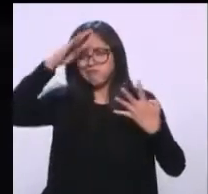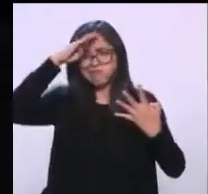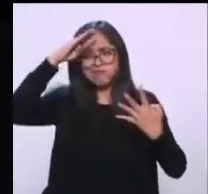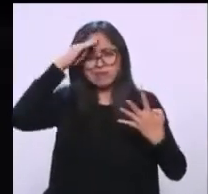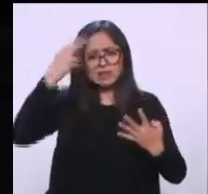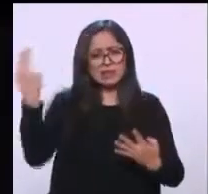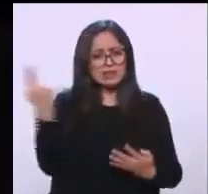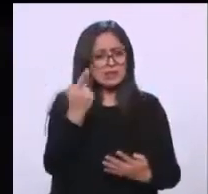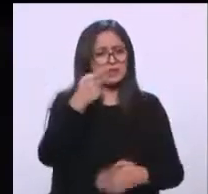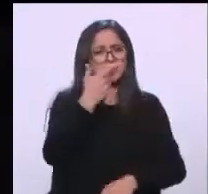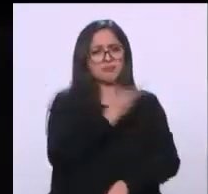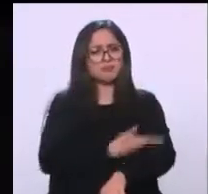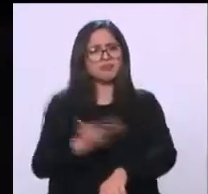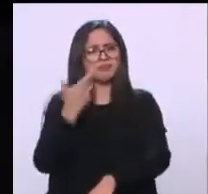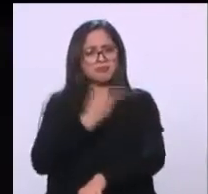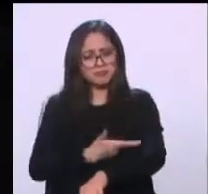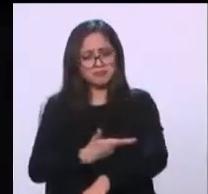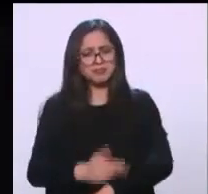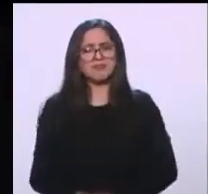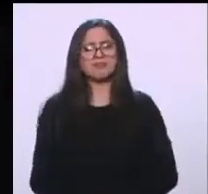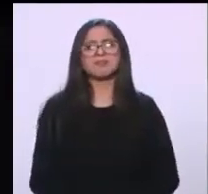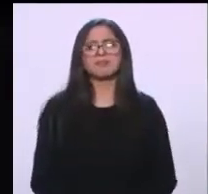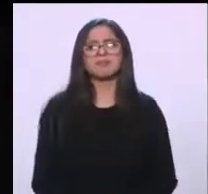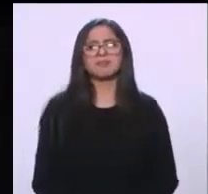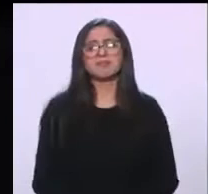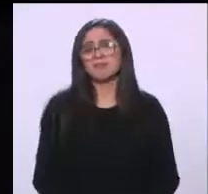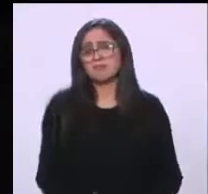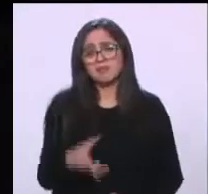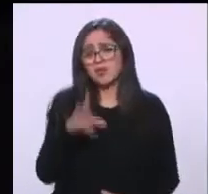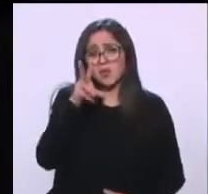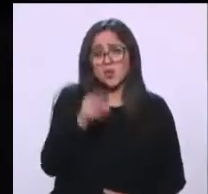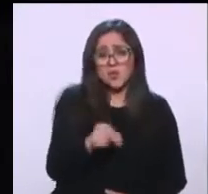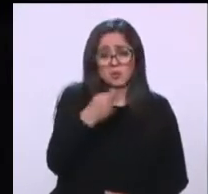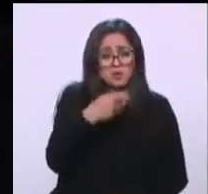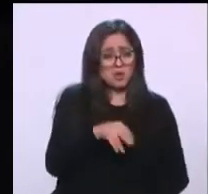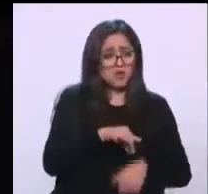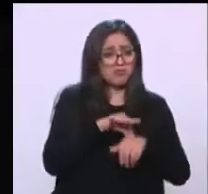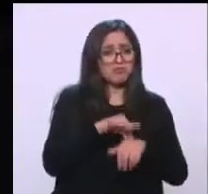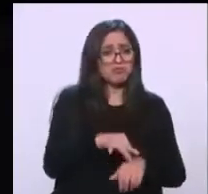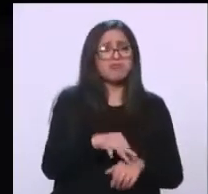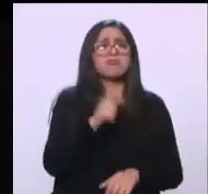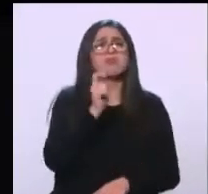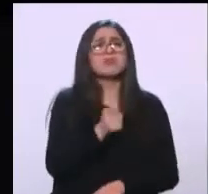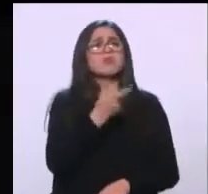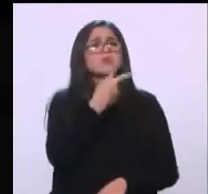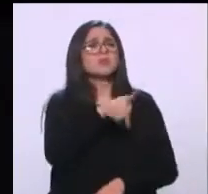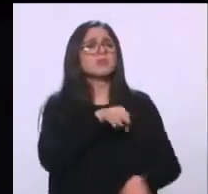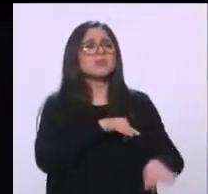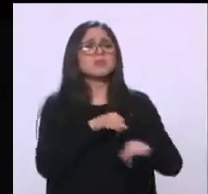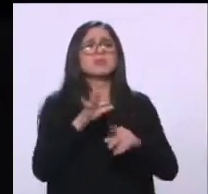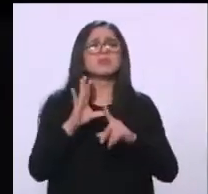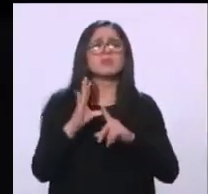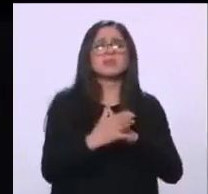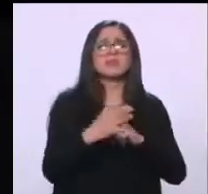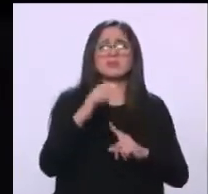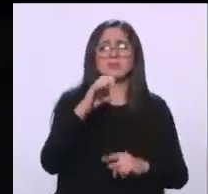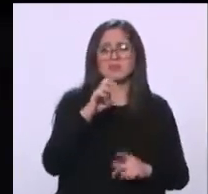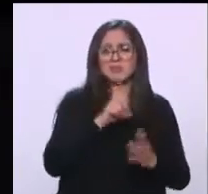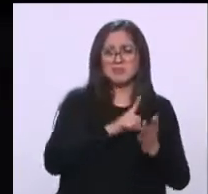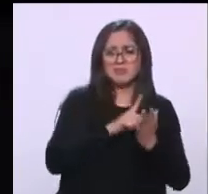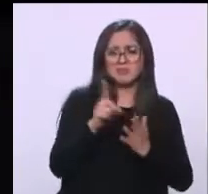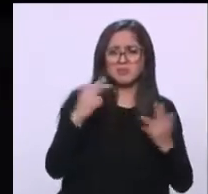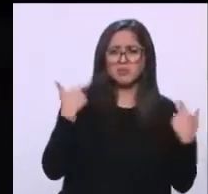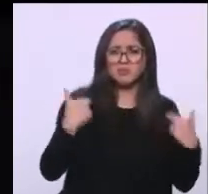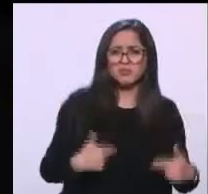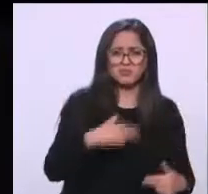tienen que resolver. No es, pero es lo que estamos viviendo. Renata, ¿cuál tiene que ser la postura de la Comisión Nacional de los Derechos Humanos, sobre todo